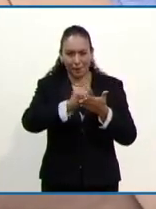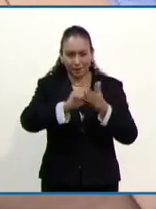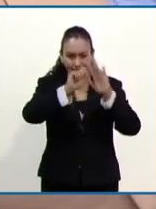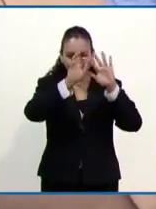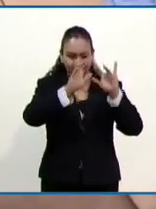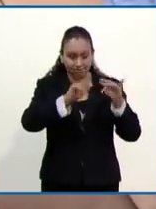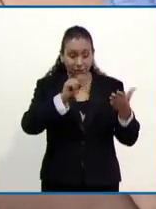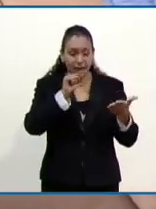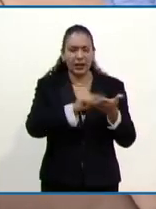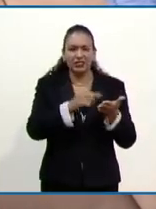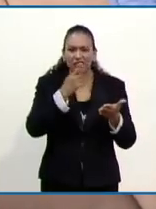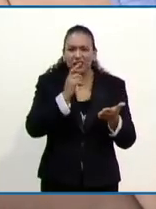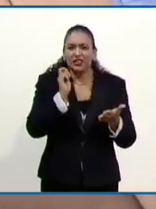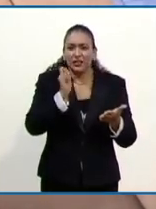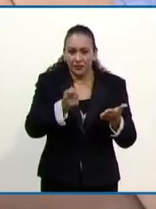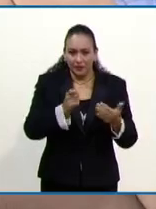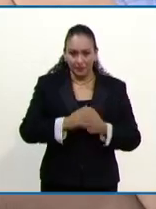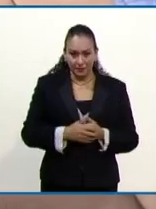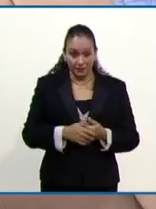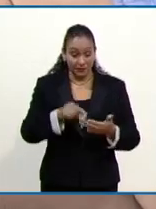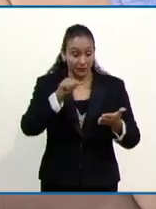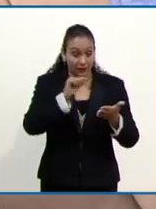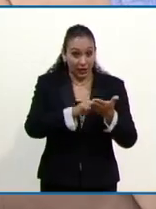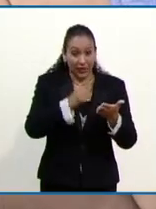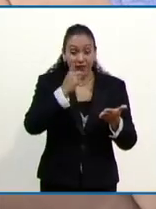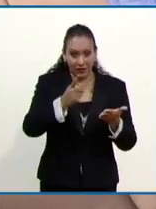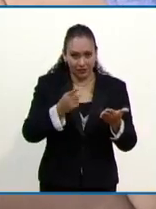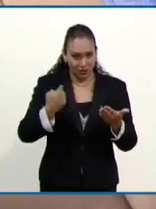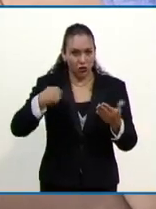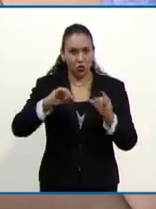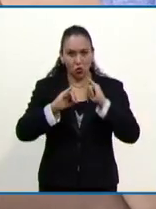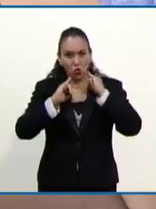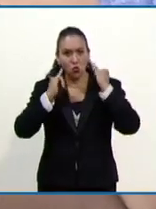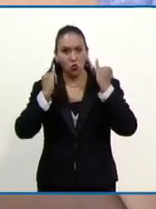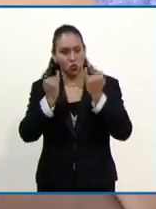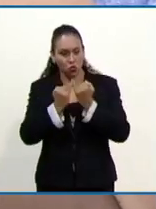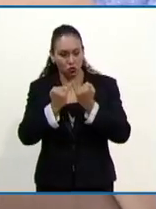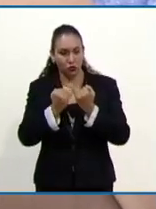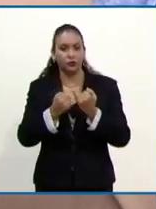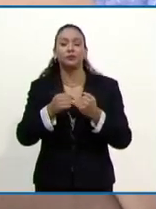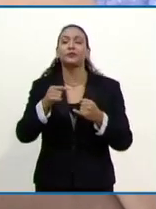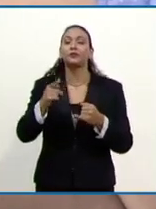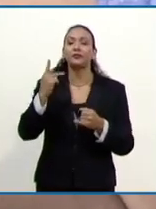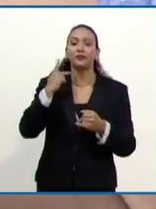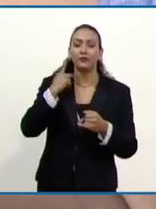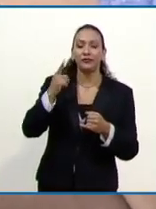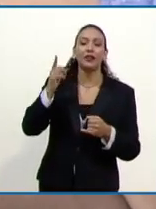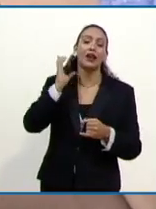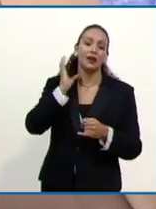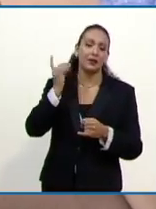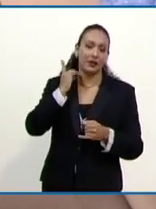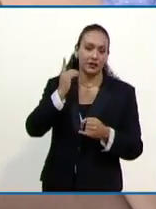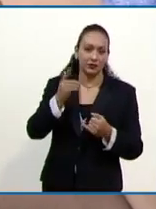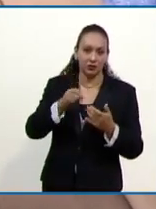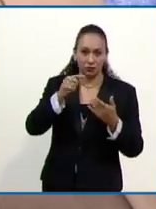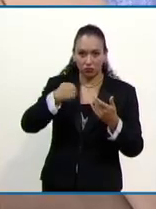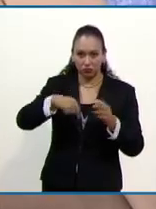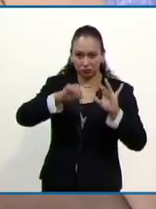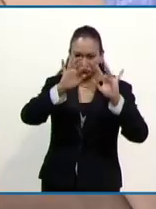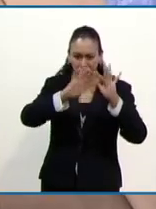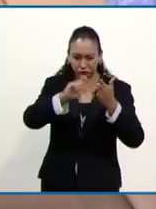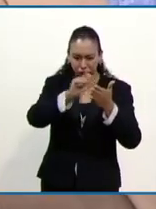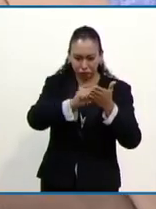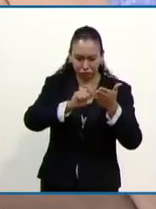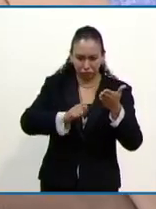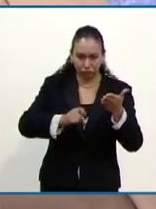solicitando que la JUCOPO, la Junta de Coordinación Política de Cámara de Diputados,